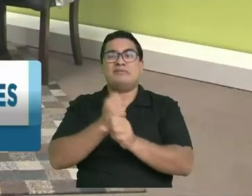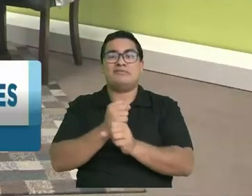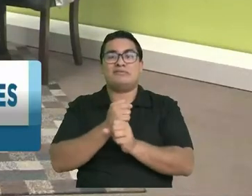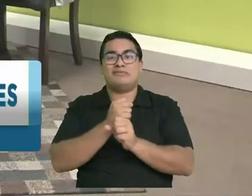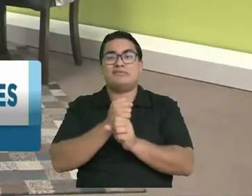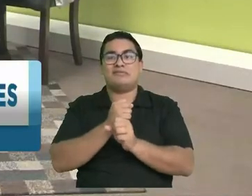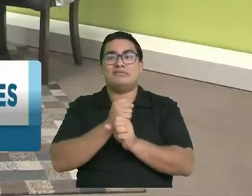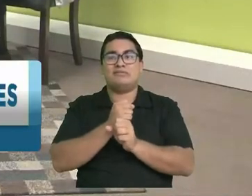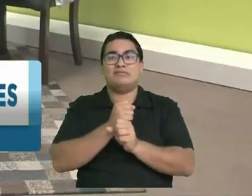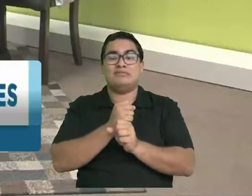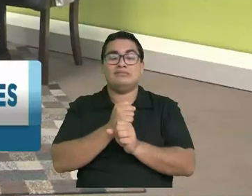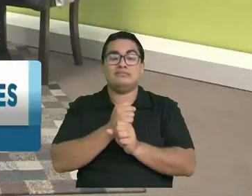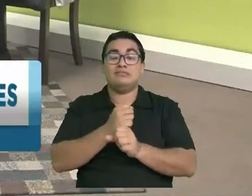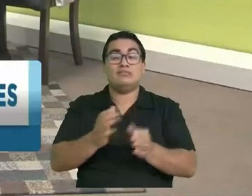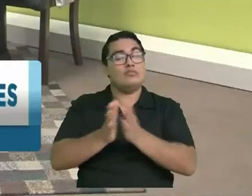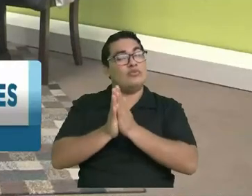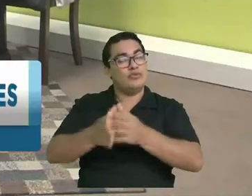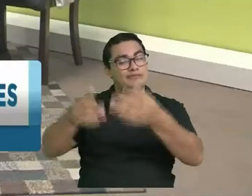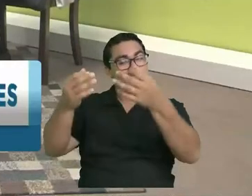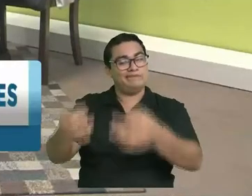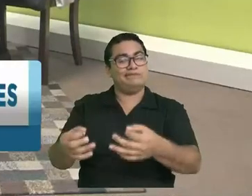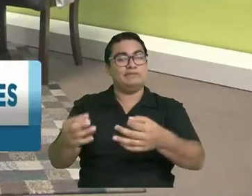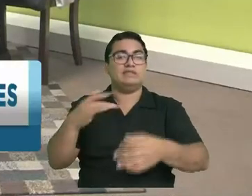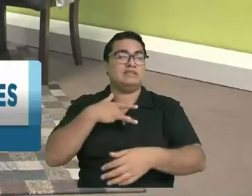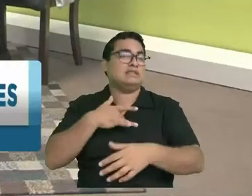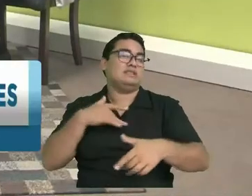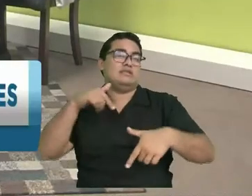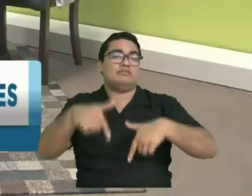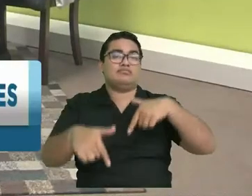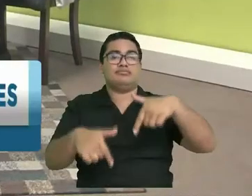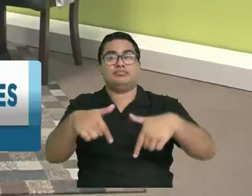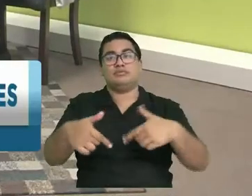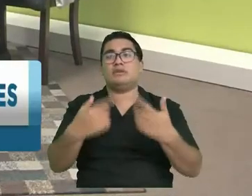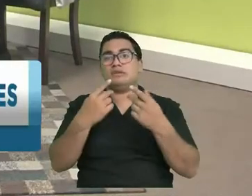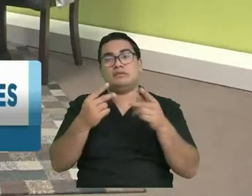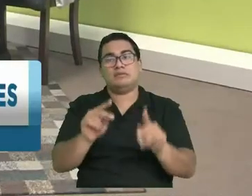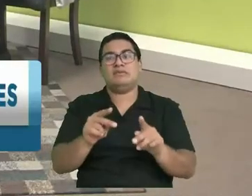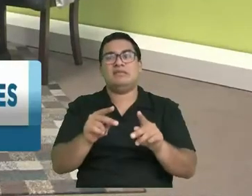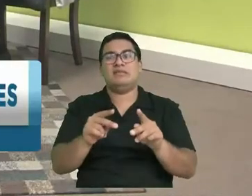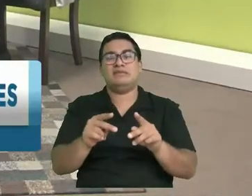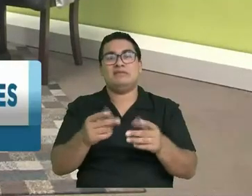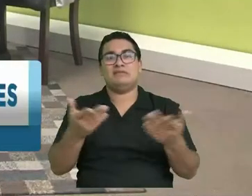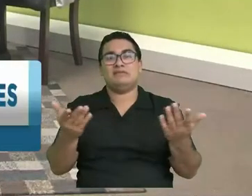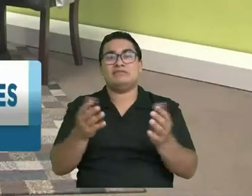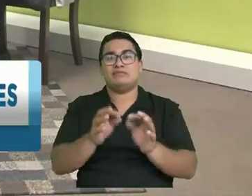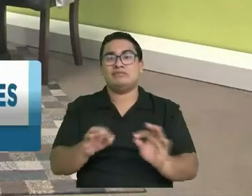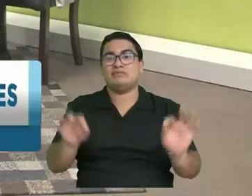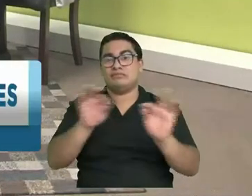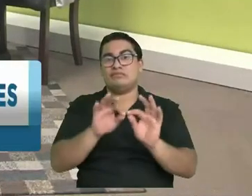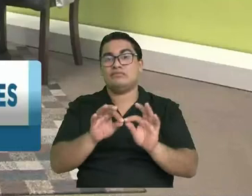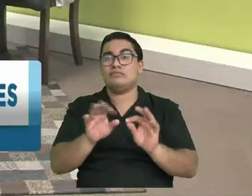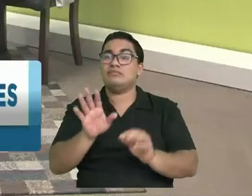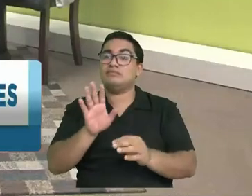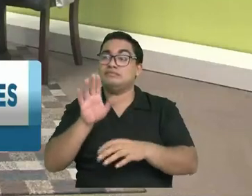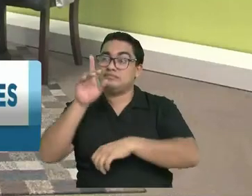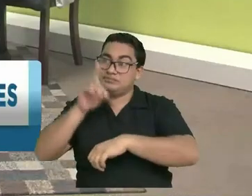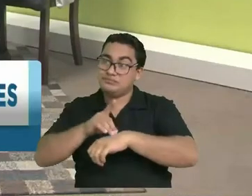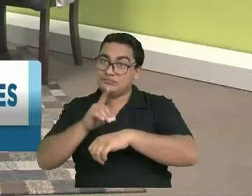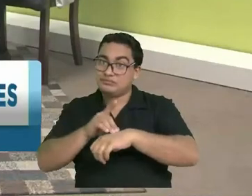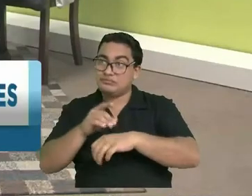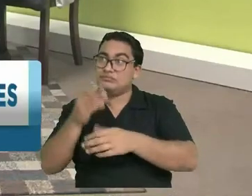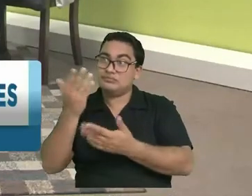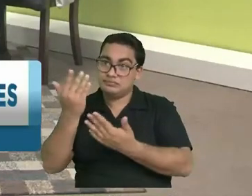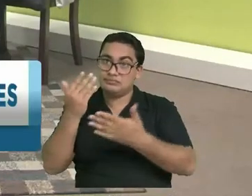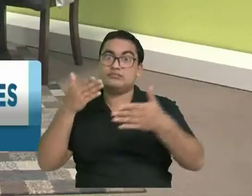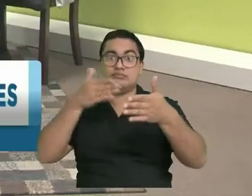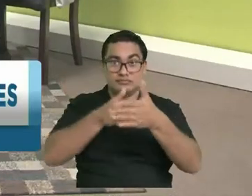te exigen presentación, pues vas a tener que usarlo. Pero tiene que ser menos frecuente. Vamos a hablar de eso, doctor, ¿le parece cuando